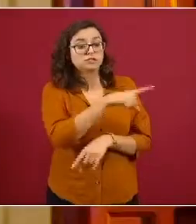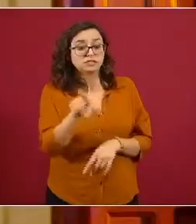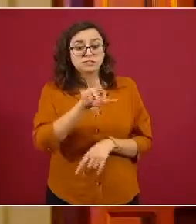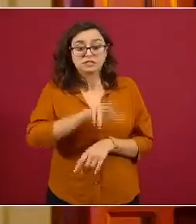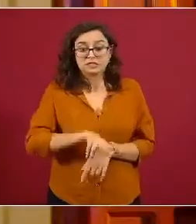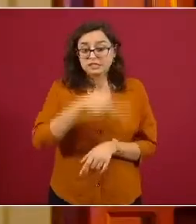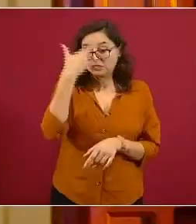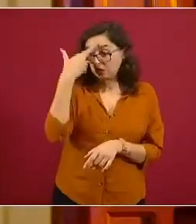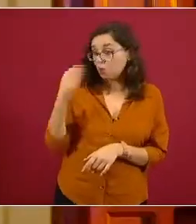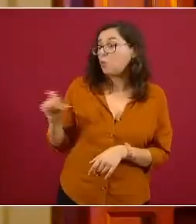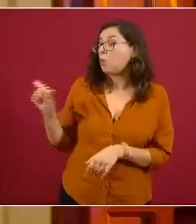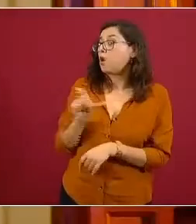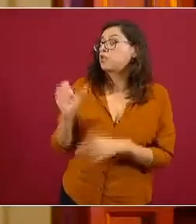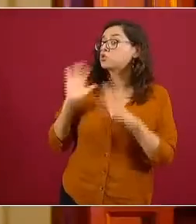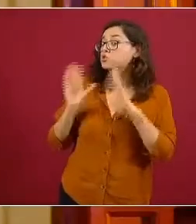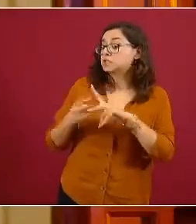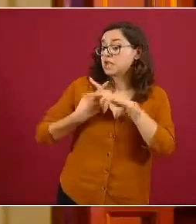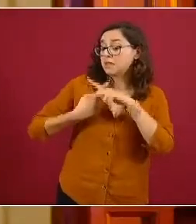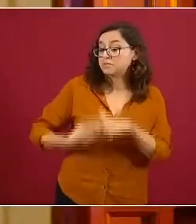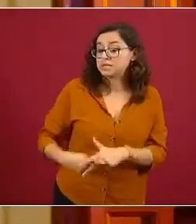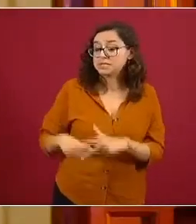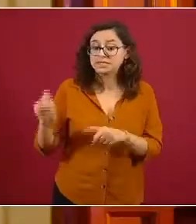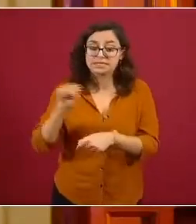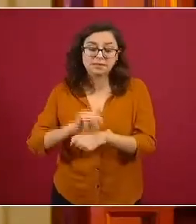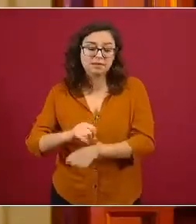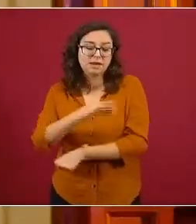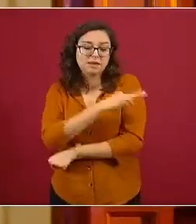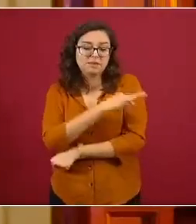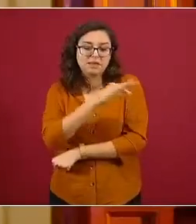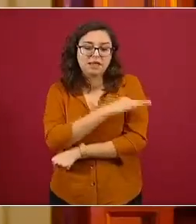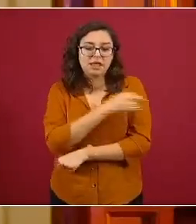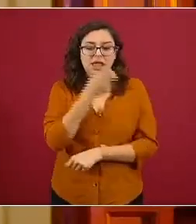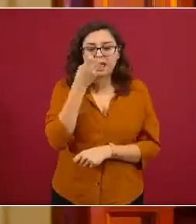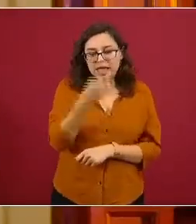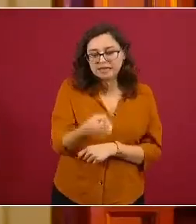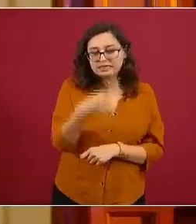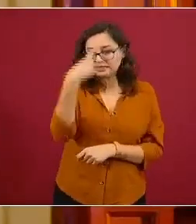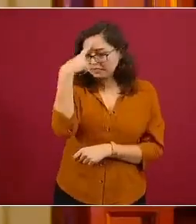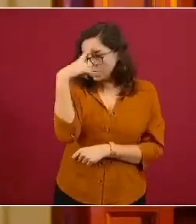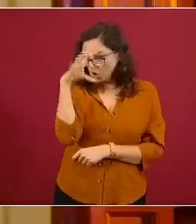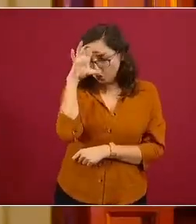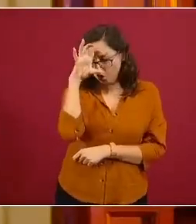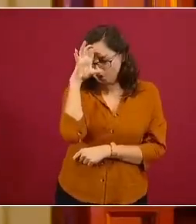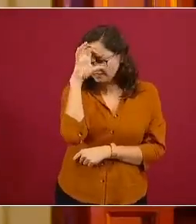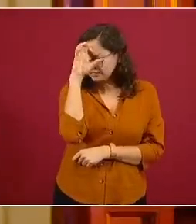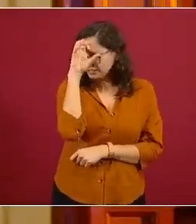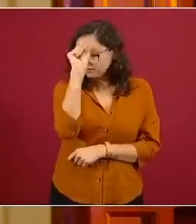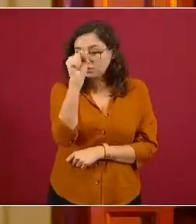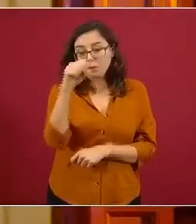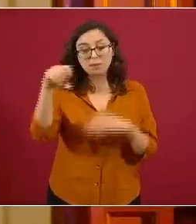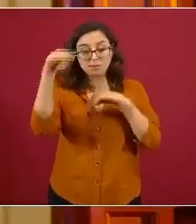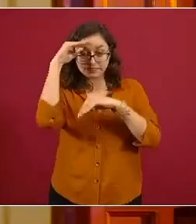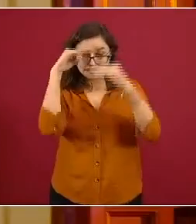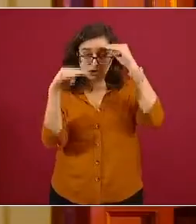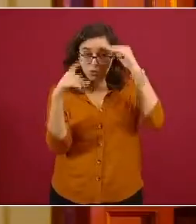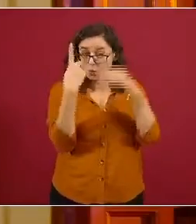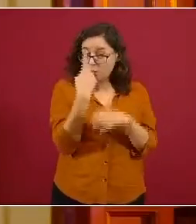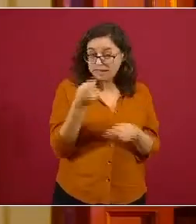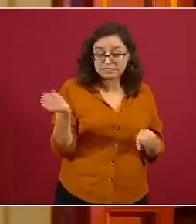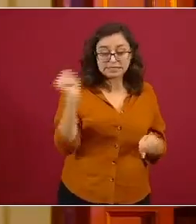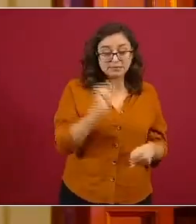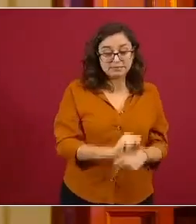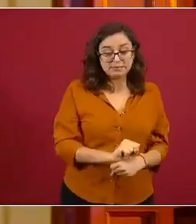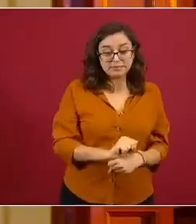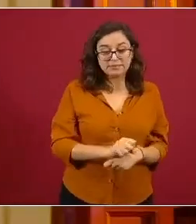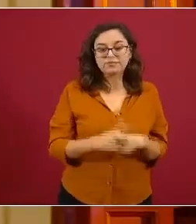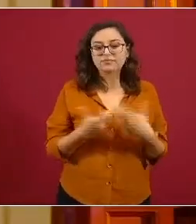la semana de vacunación? ¿Cuándo es la semana de vacunación? Quedó tan penetrado el concepto que pensamos que solo es de vacunación. Después cambiamos